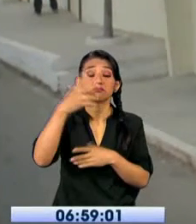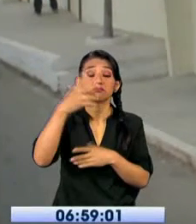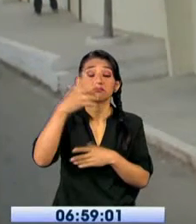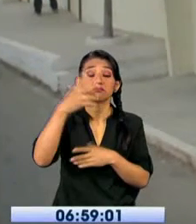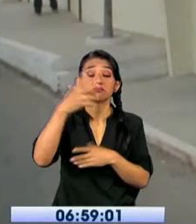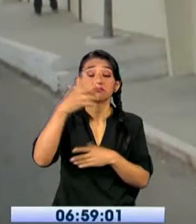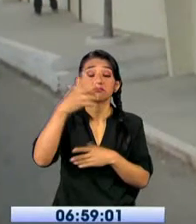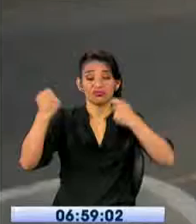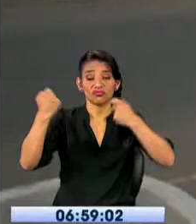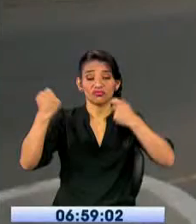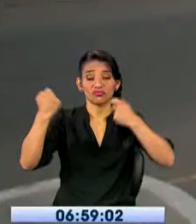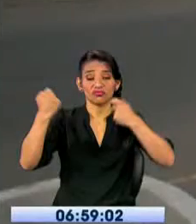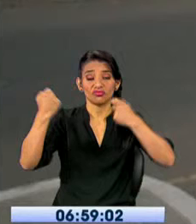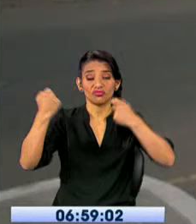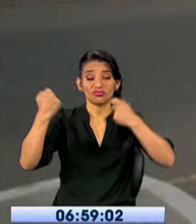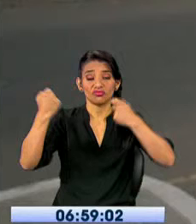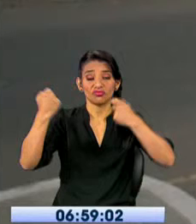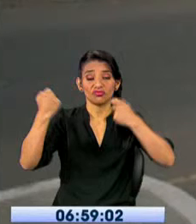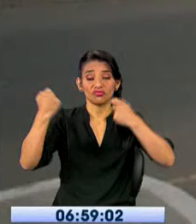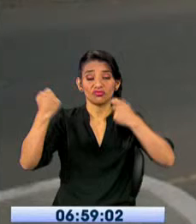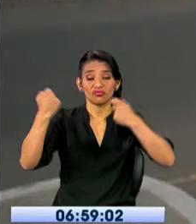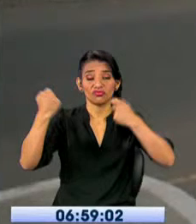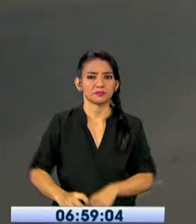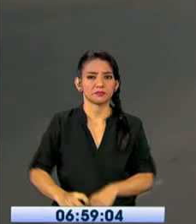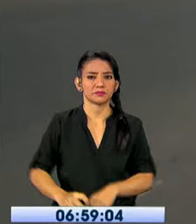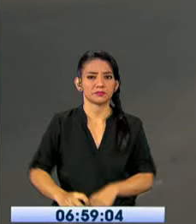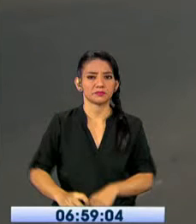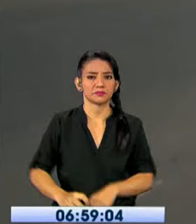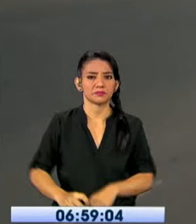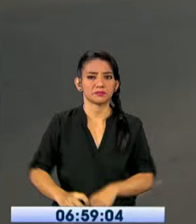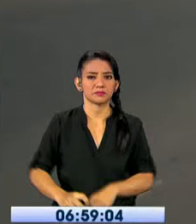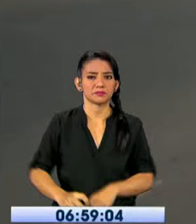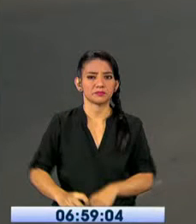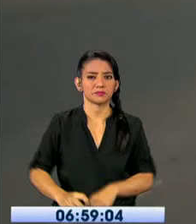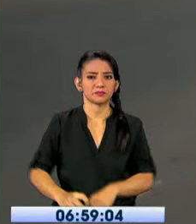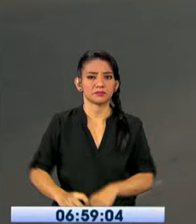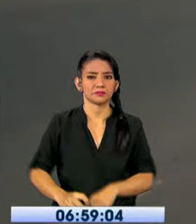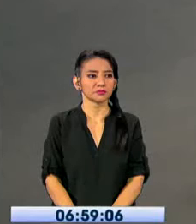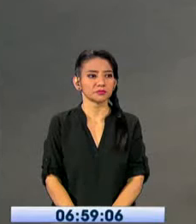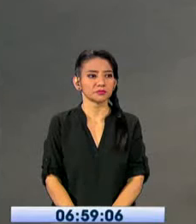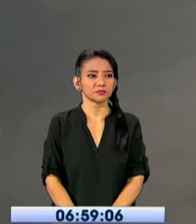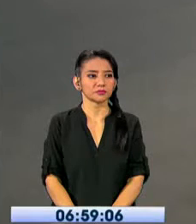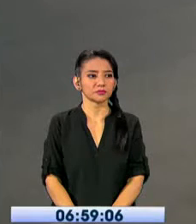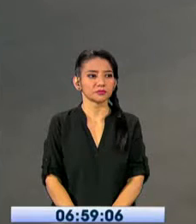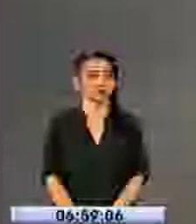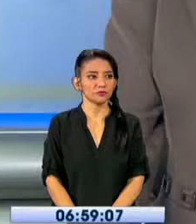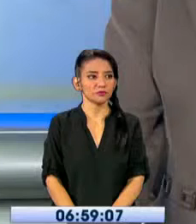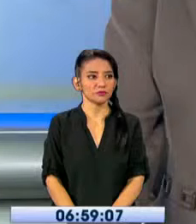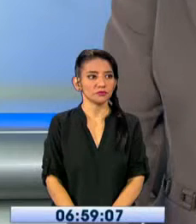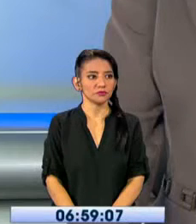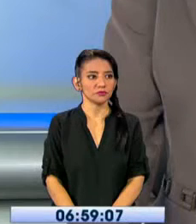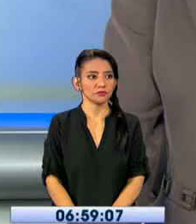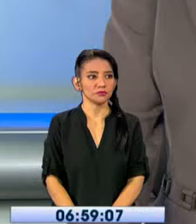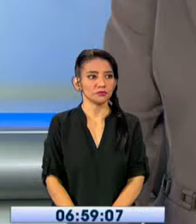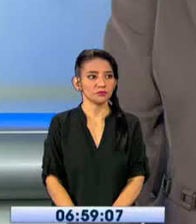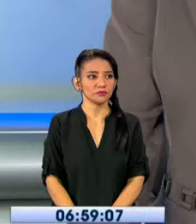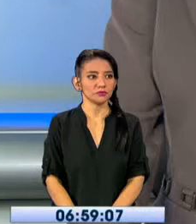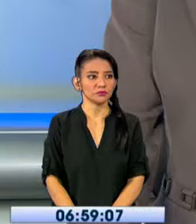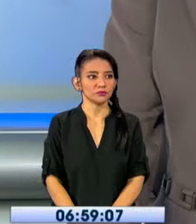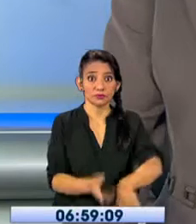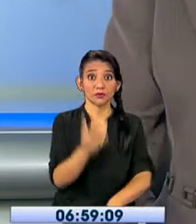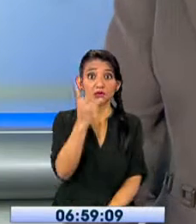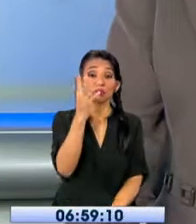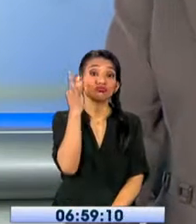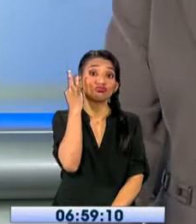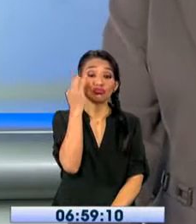detenido para las investigaciones pertinentes. Desde la provincia de Santa Elena, informó Darwin Villao. Dos mujeres y un hombre